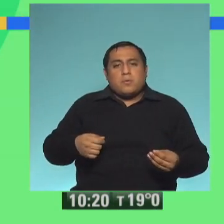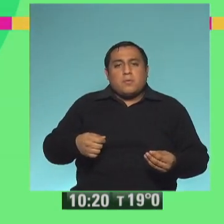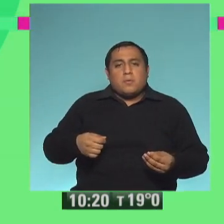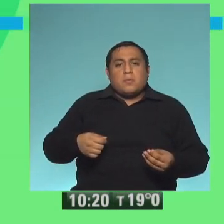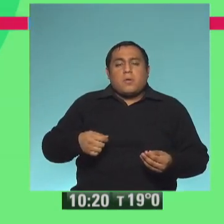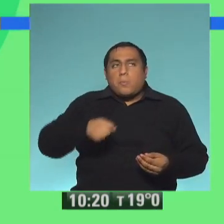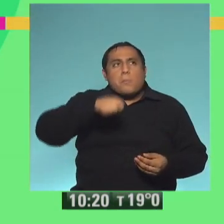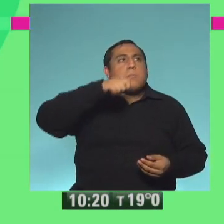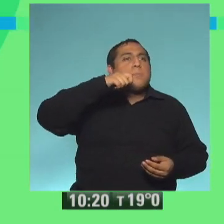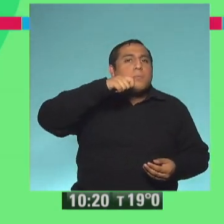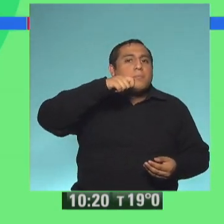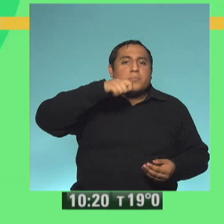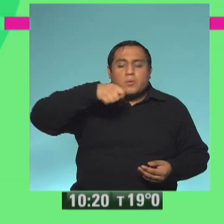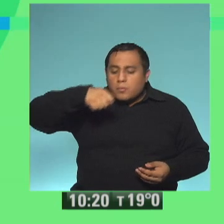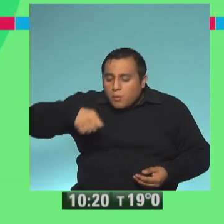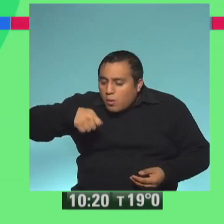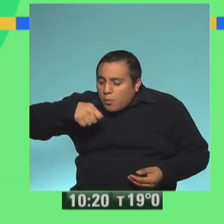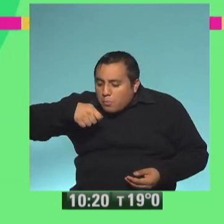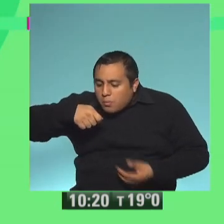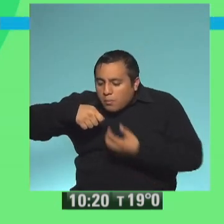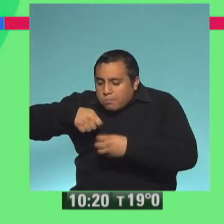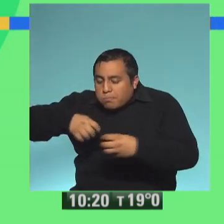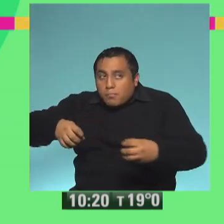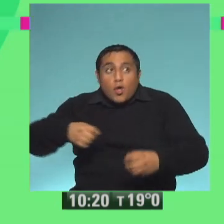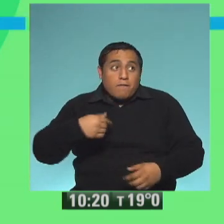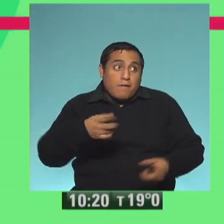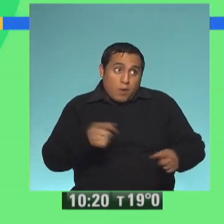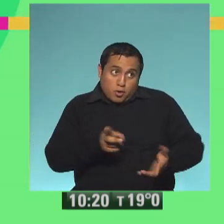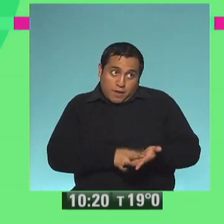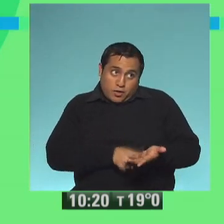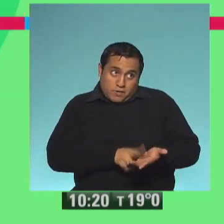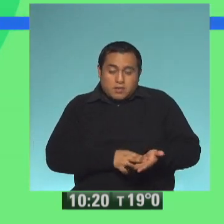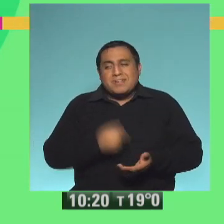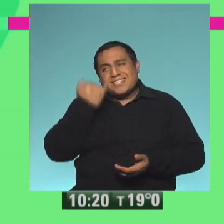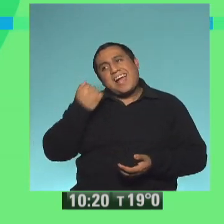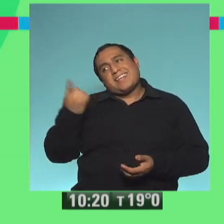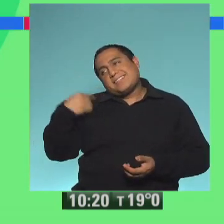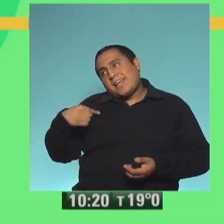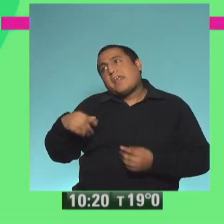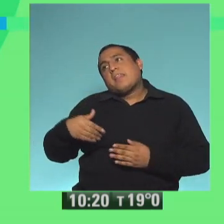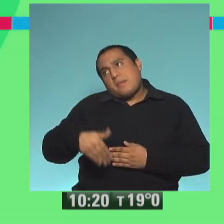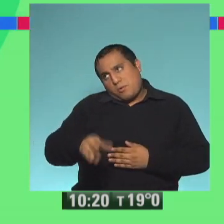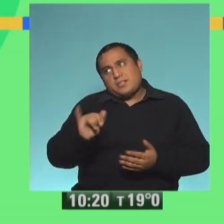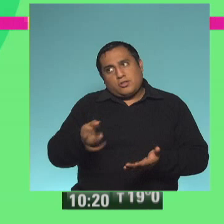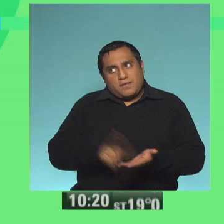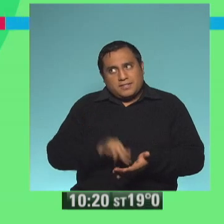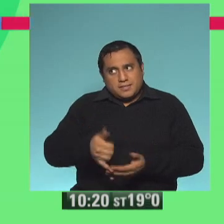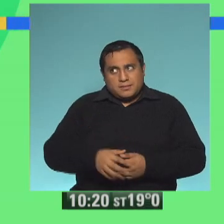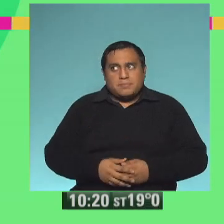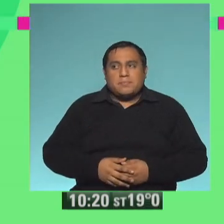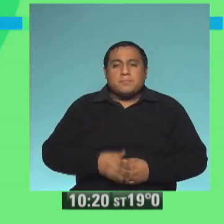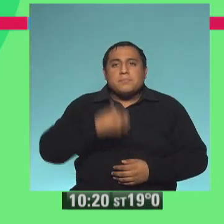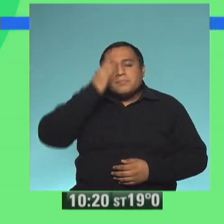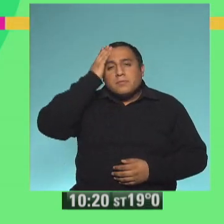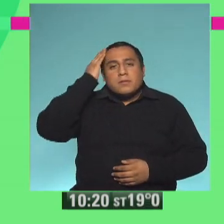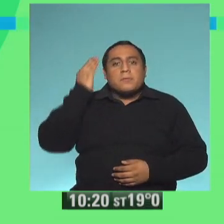aire, las hizo ahí sobre la mesa. Mira, volveremos a hacer burbujas, volveremos a hacer burbujas. Hicimos. Pero hicimos ayer, dentro de un tiempo hacemos. Hola, me llamo Gael,